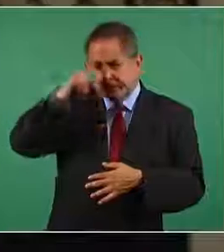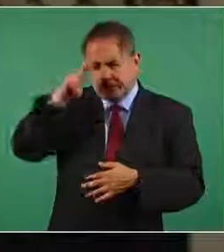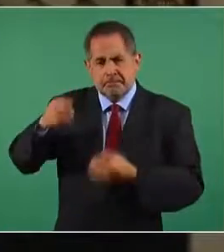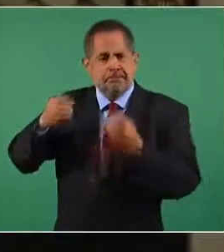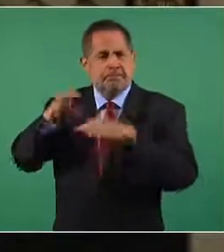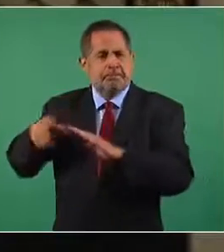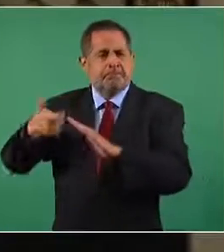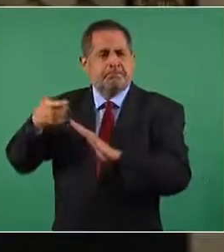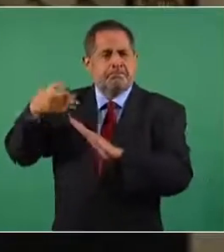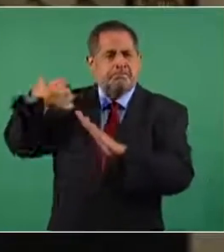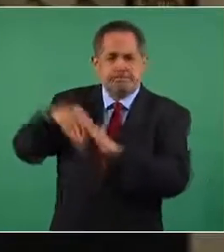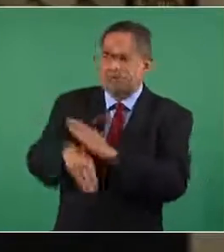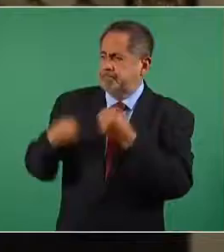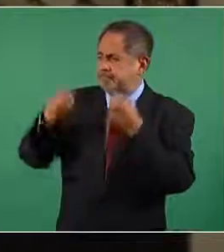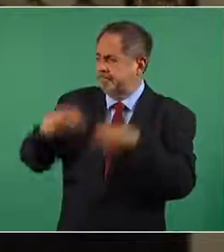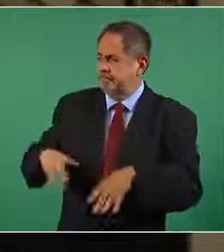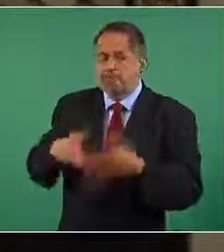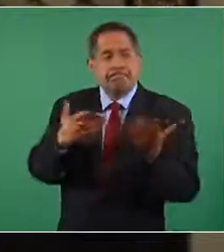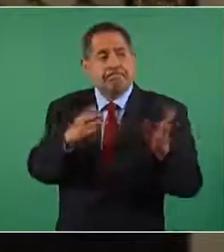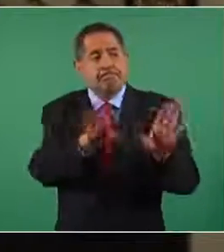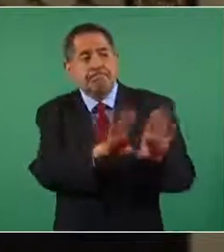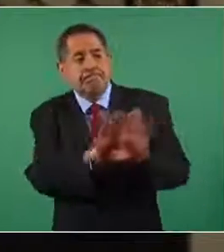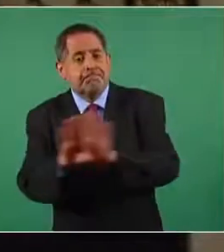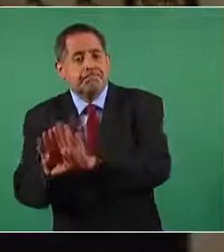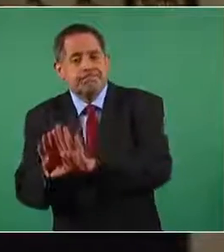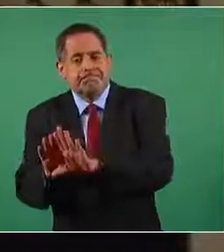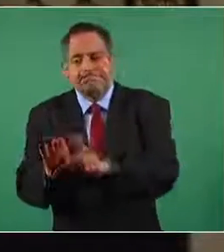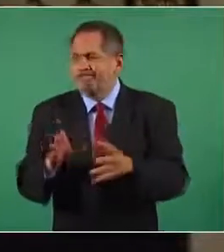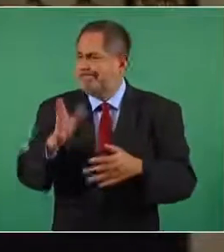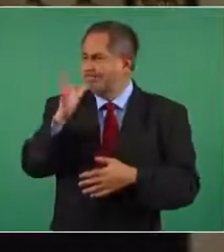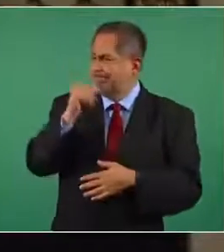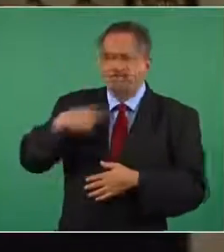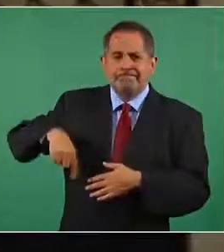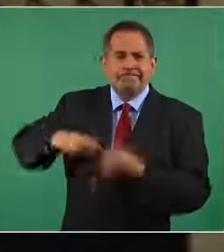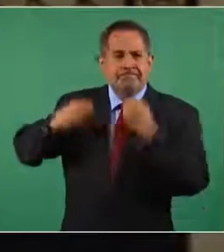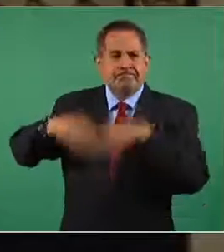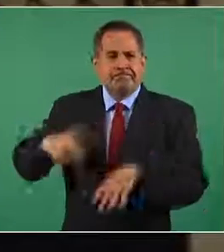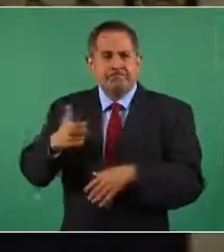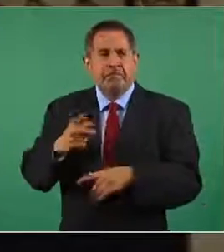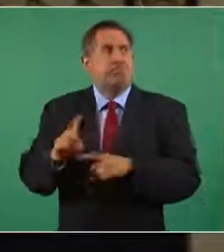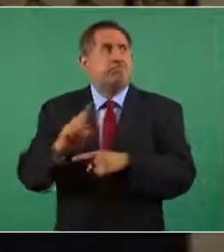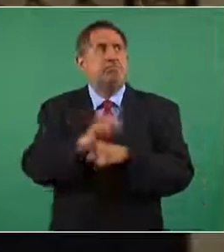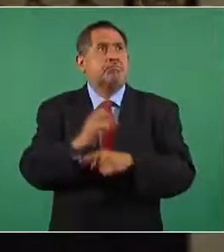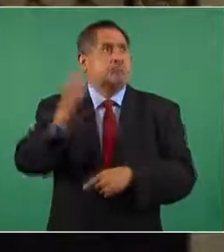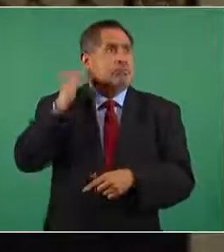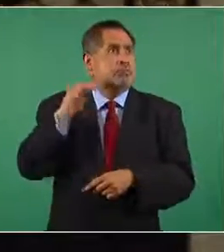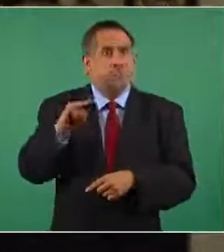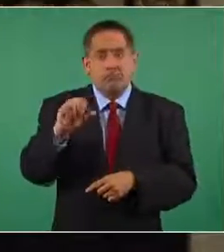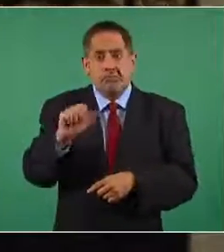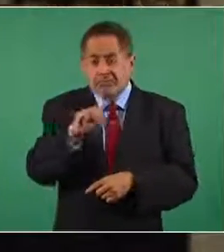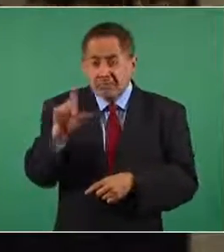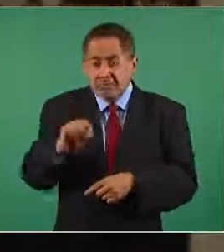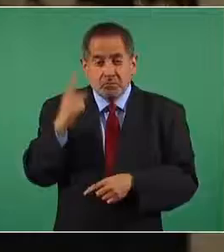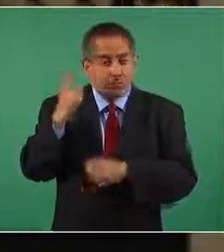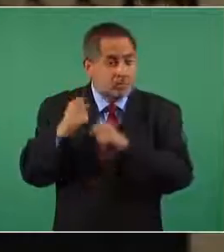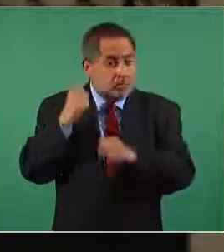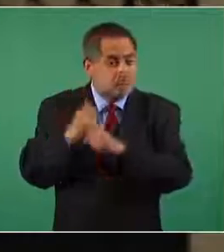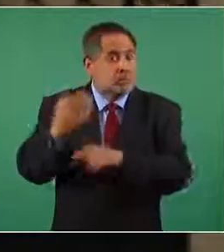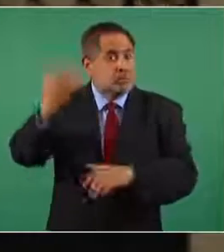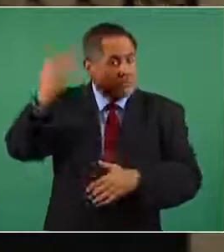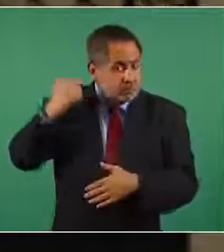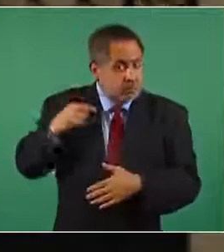económicas de que esté cerrada la frontera terrestre desde marzo del año pasado? No sé si tenga el